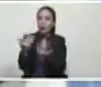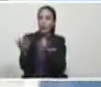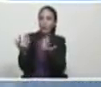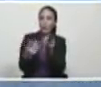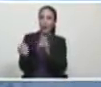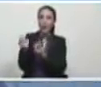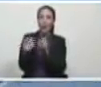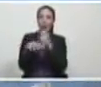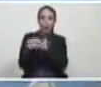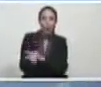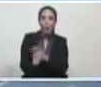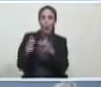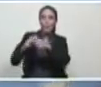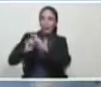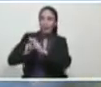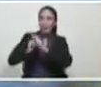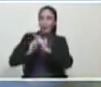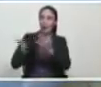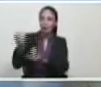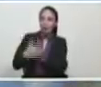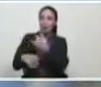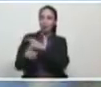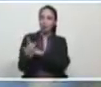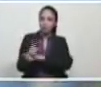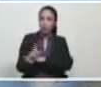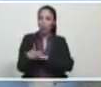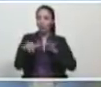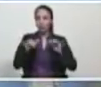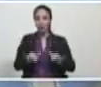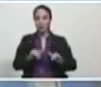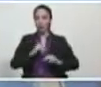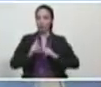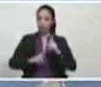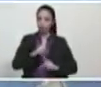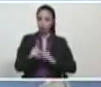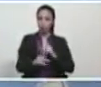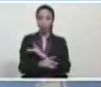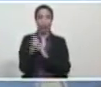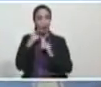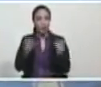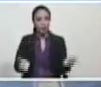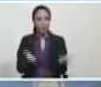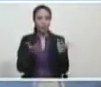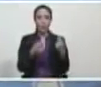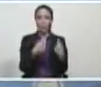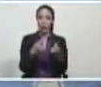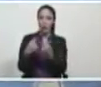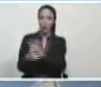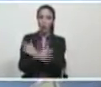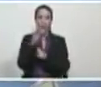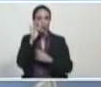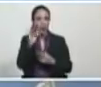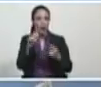Y nosotros, como usted lo ha decidido, presidente, vamos a favorecer con incentivos tributarios, fiscales,